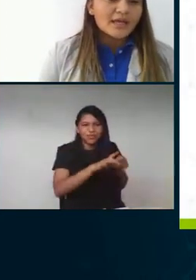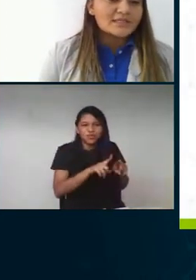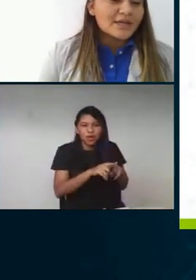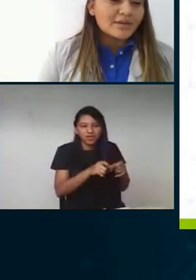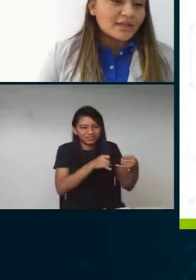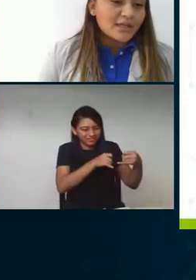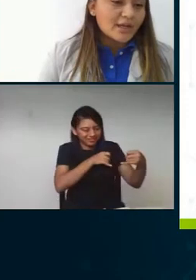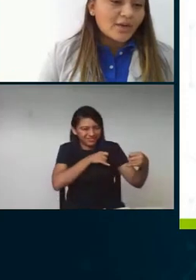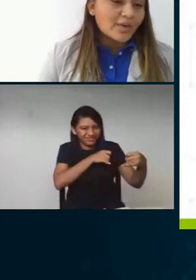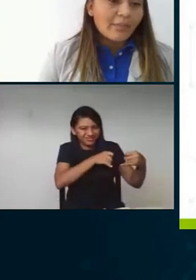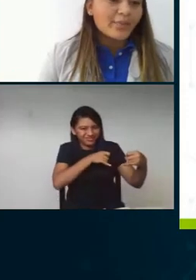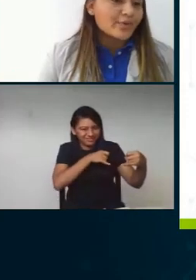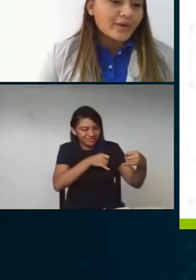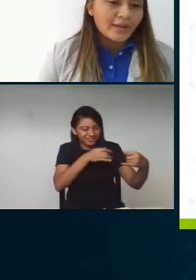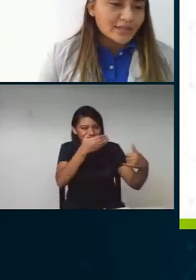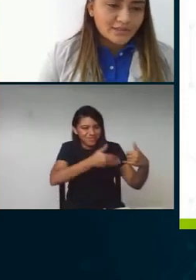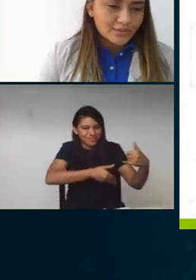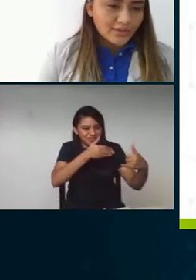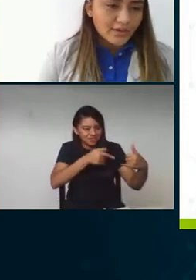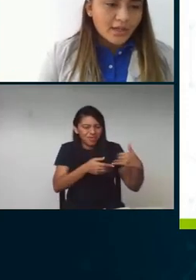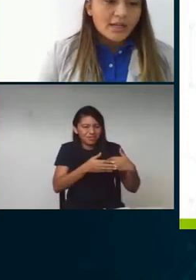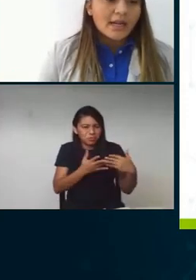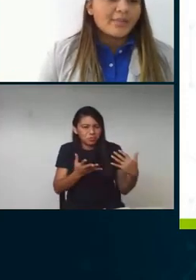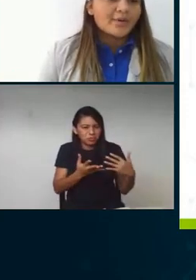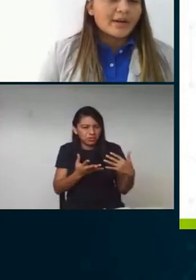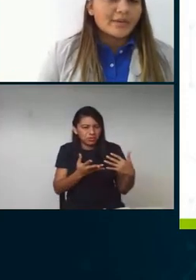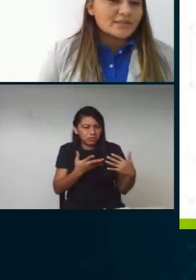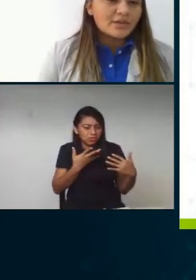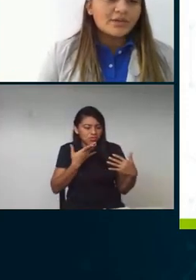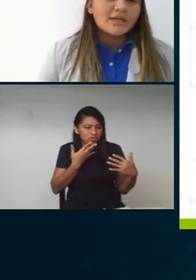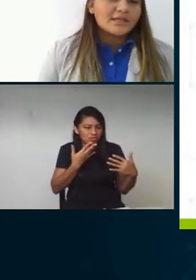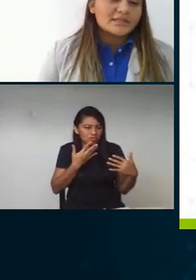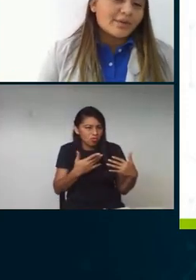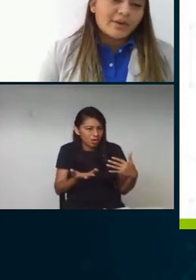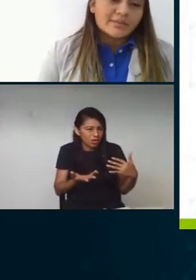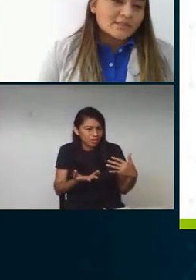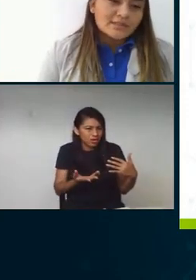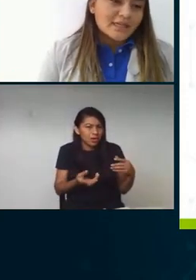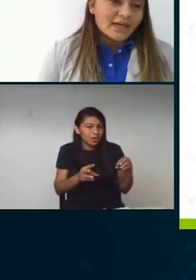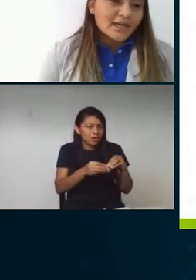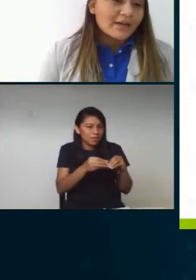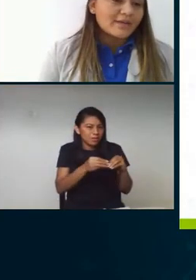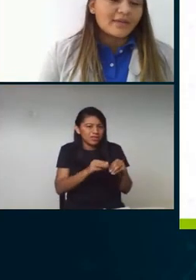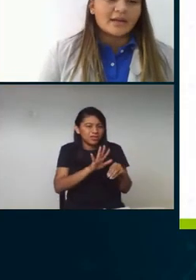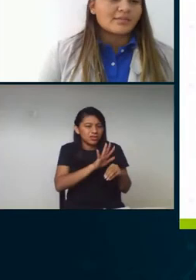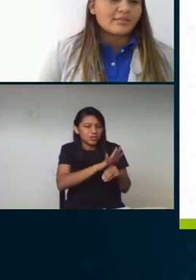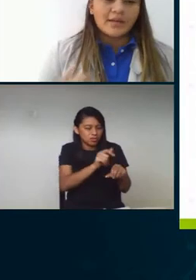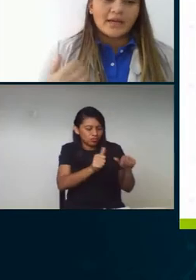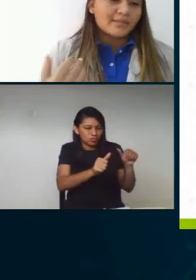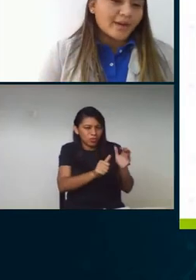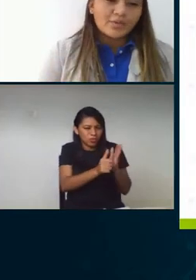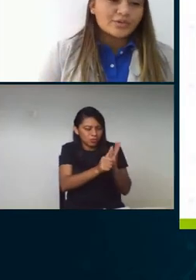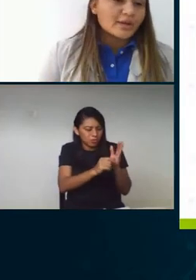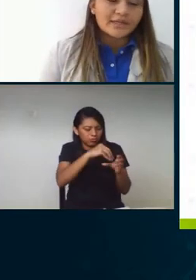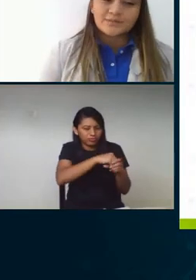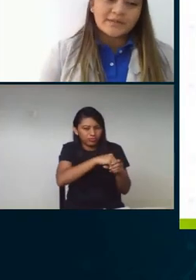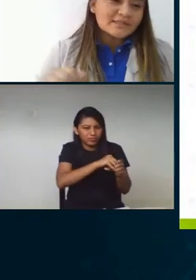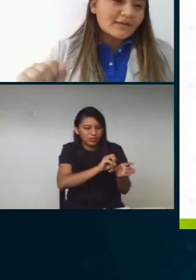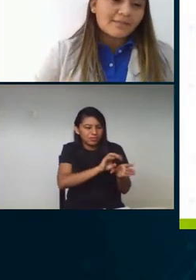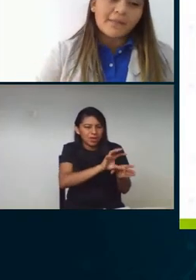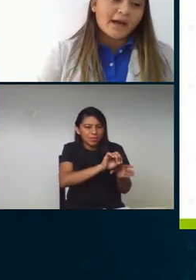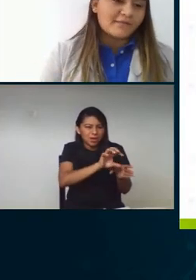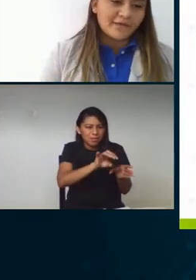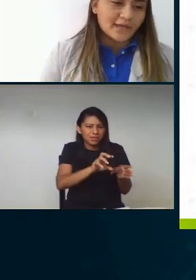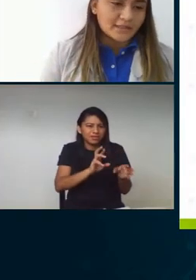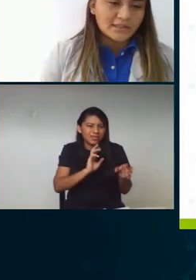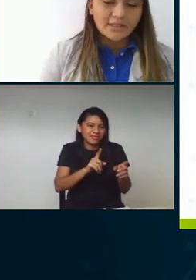color que tiene una programación. La programación, y esta programación se encarga de mandar la pregunta o la